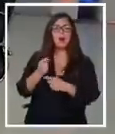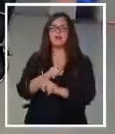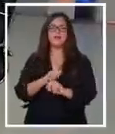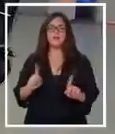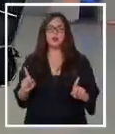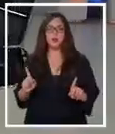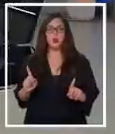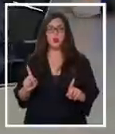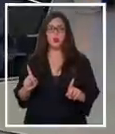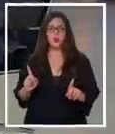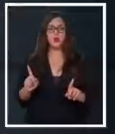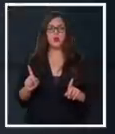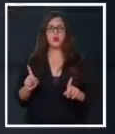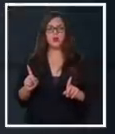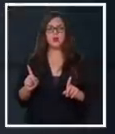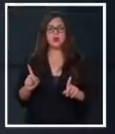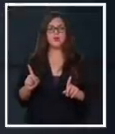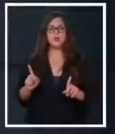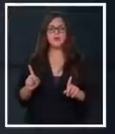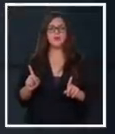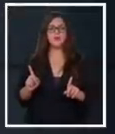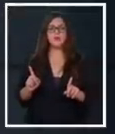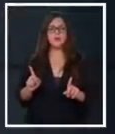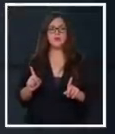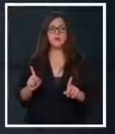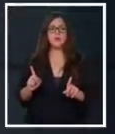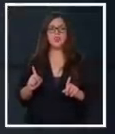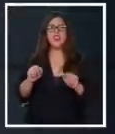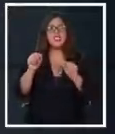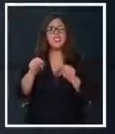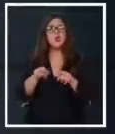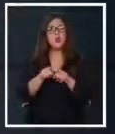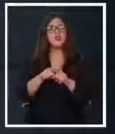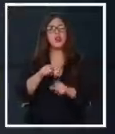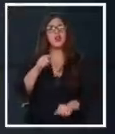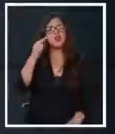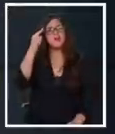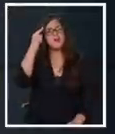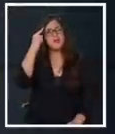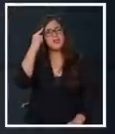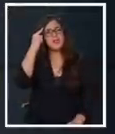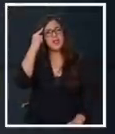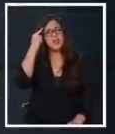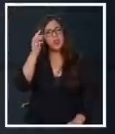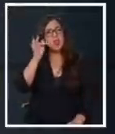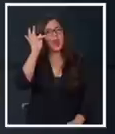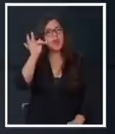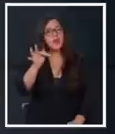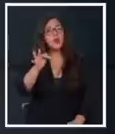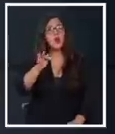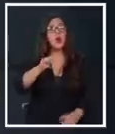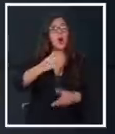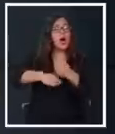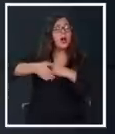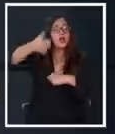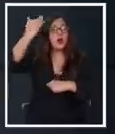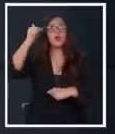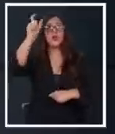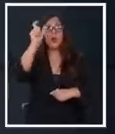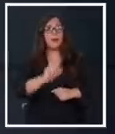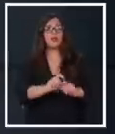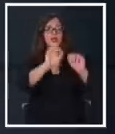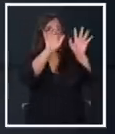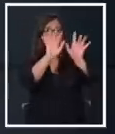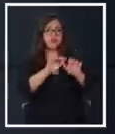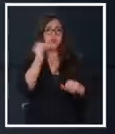qué que uno tiene que ver con más perspectiva me acuerdo cuando un famoso columnista hace varios años cerca de